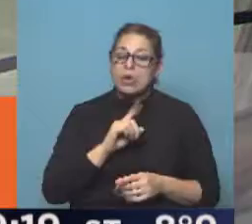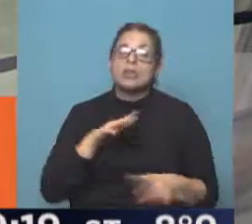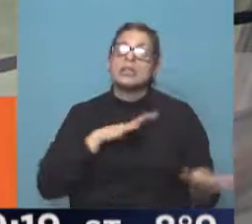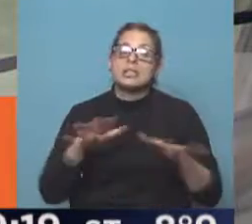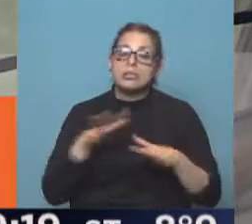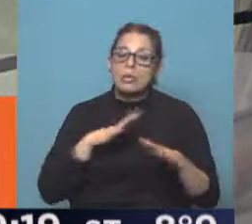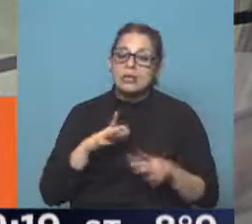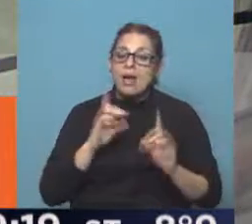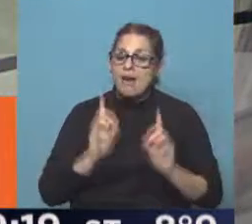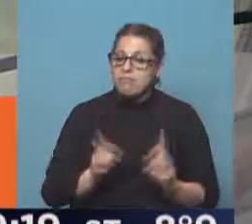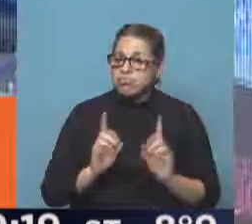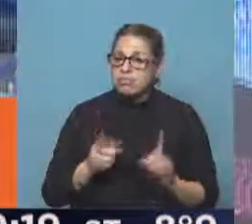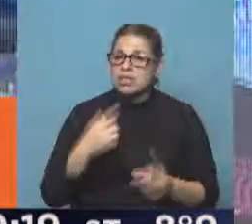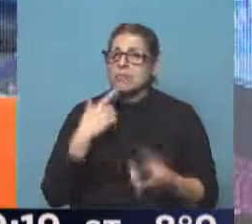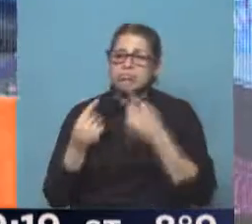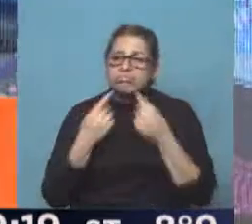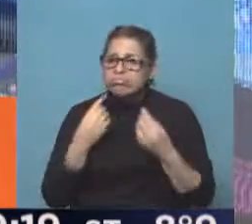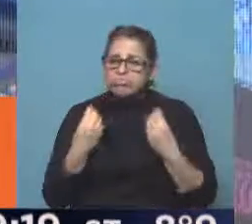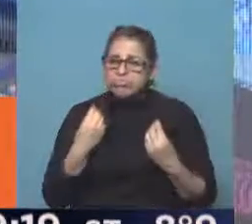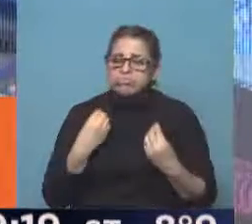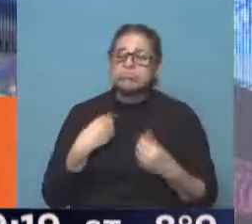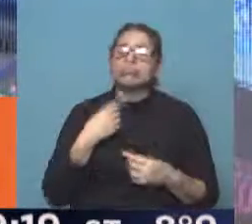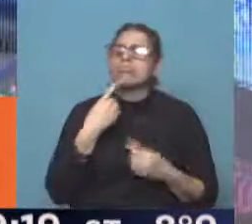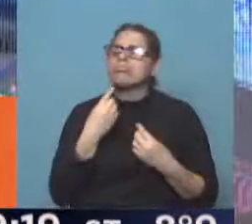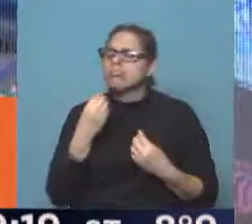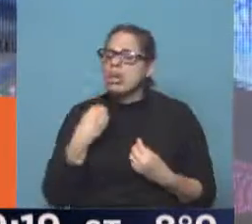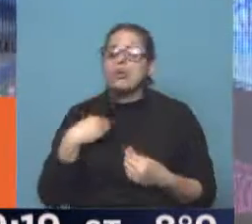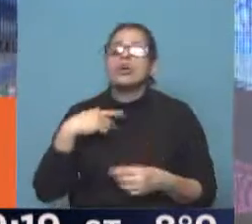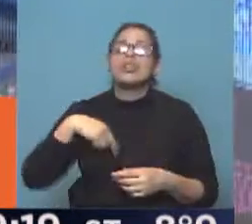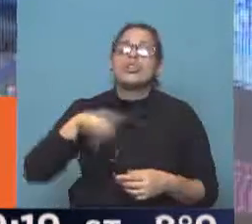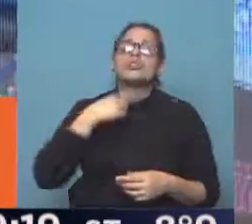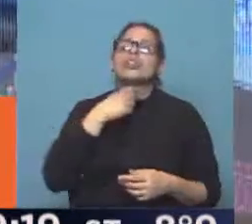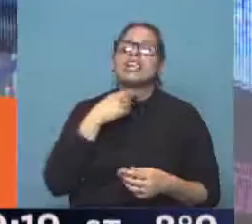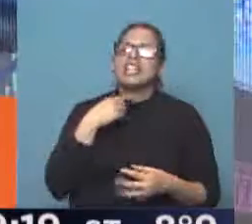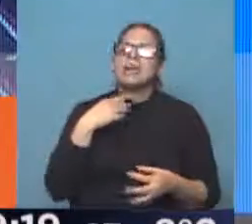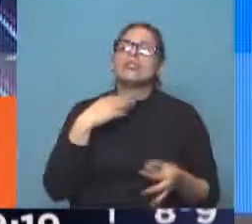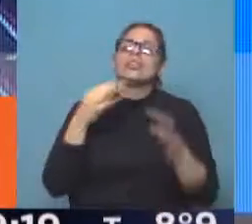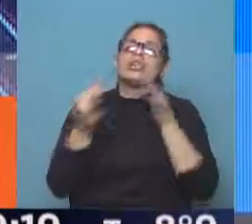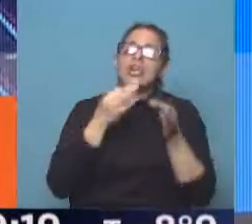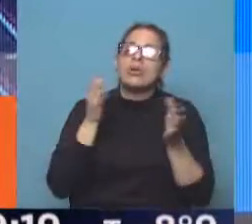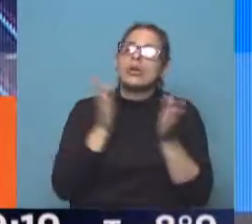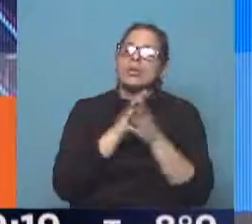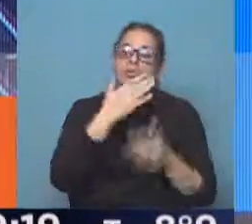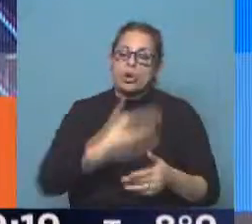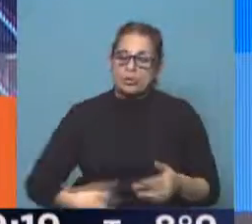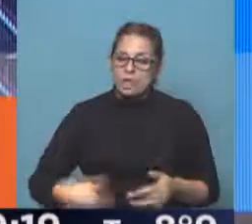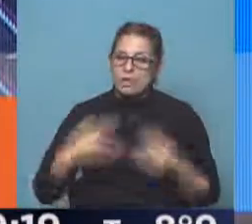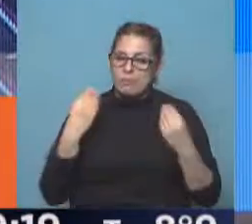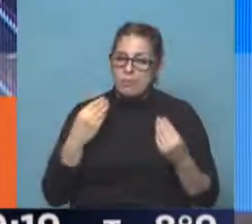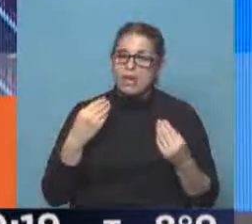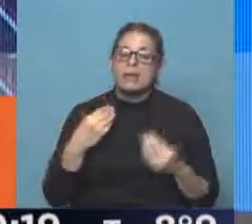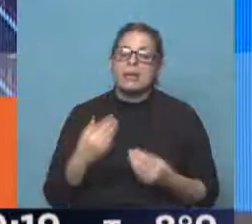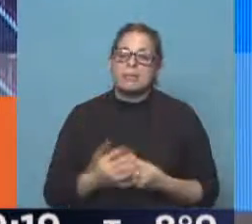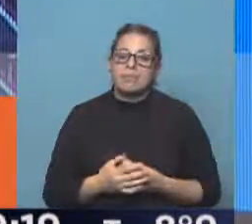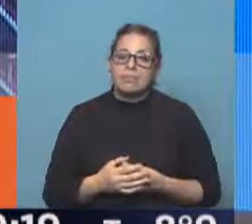de permanente cuestionamiento, y nosotros lo que aspiramos es encontrar un canal de diálogo con el gobierno y que de esa forma poder